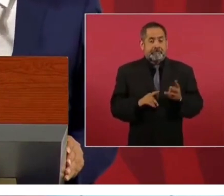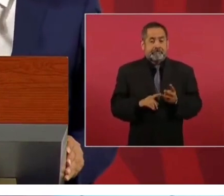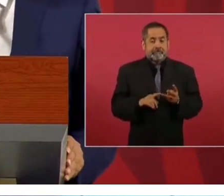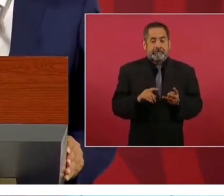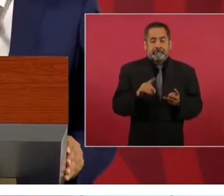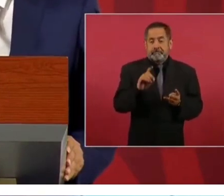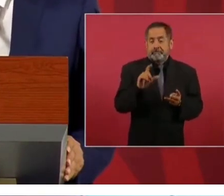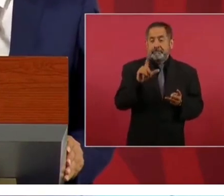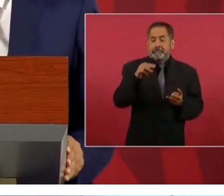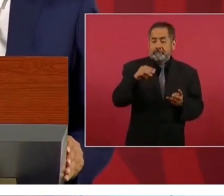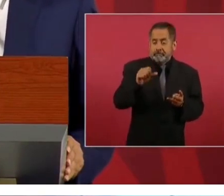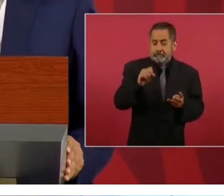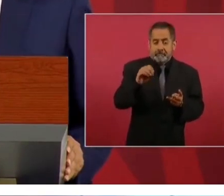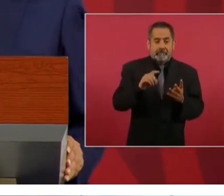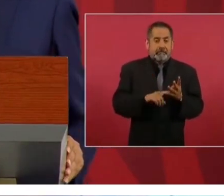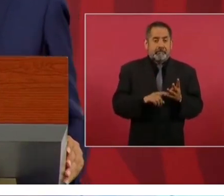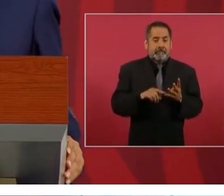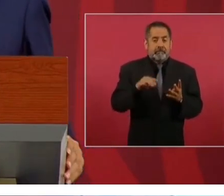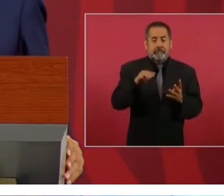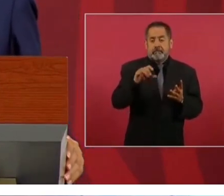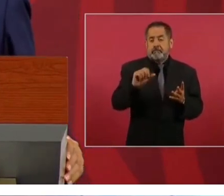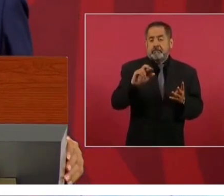Alfredo del Mazo, Margarita Zavala,